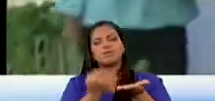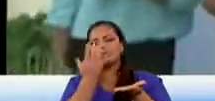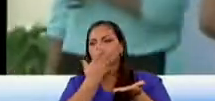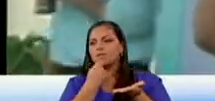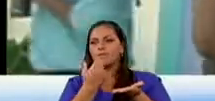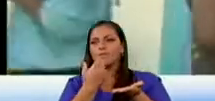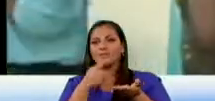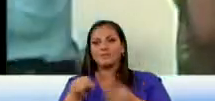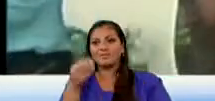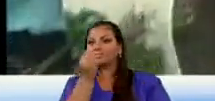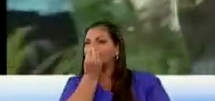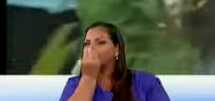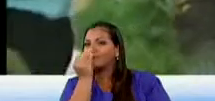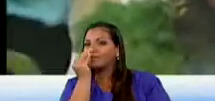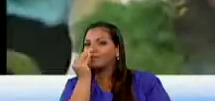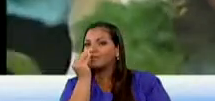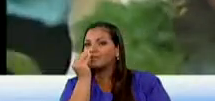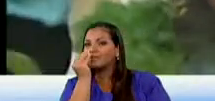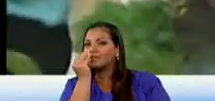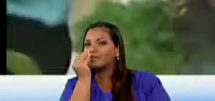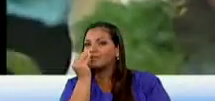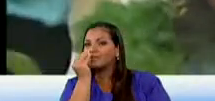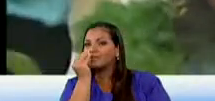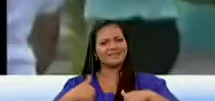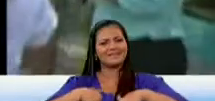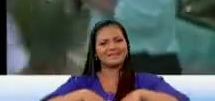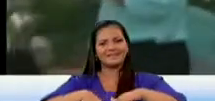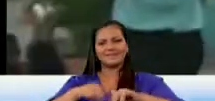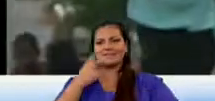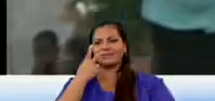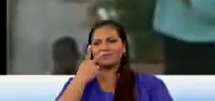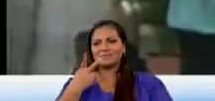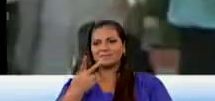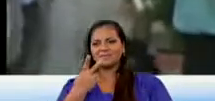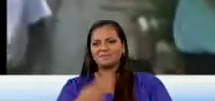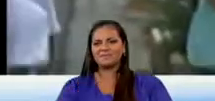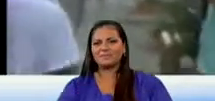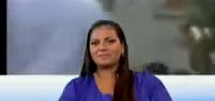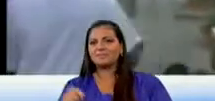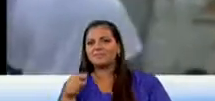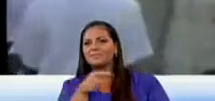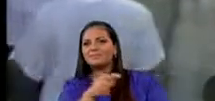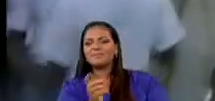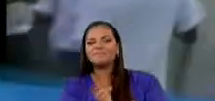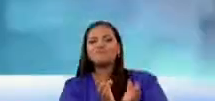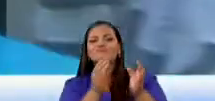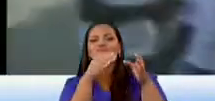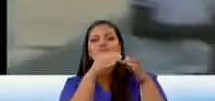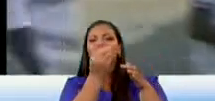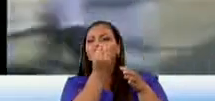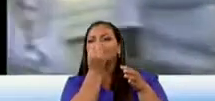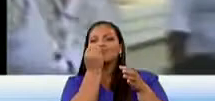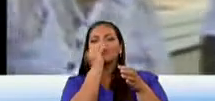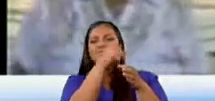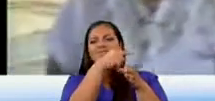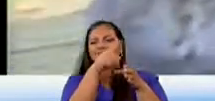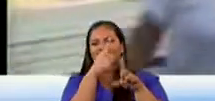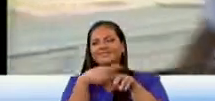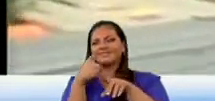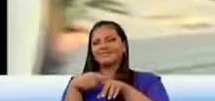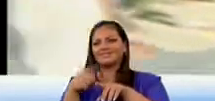otra rosa. Y así continuamos viendo a lo largo de las cuadras. Allá tenemos un macetero. Acá tenemos al frente un